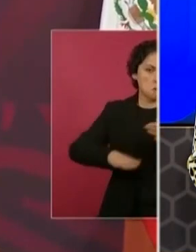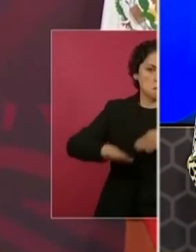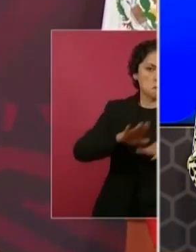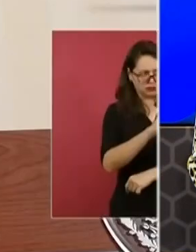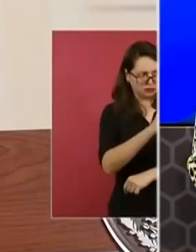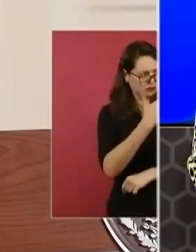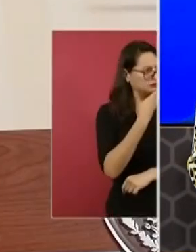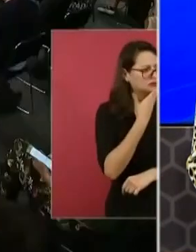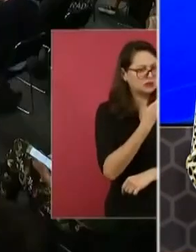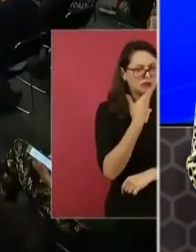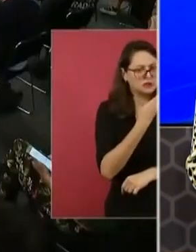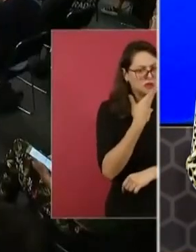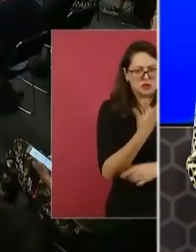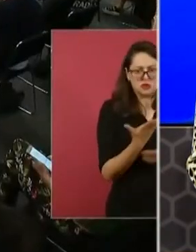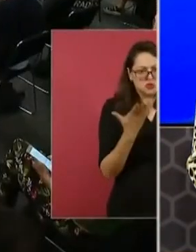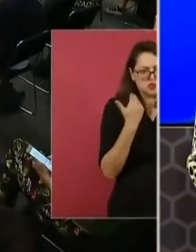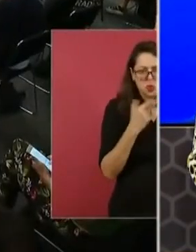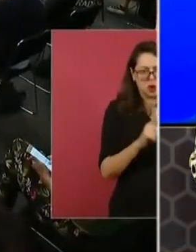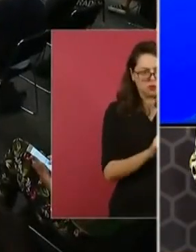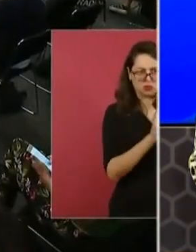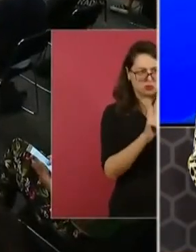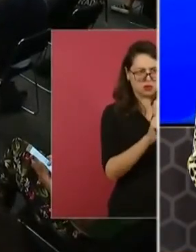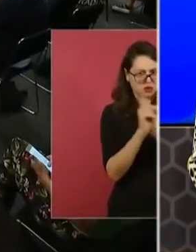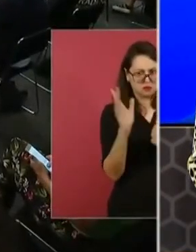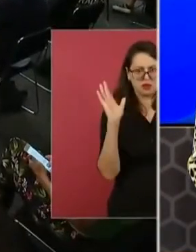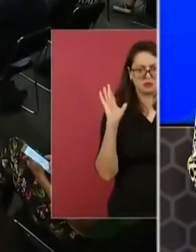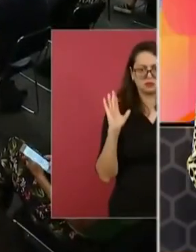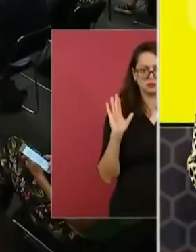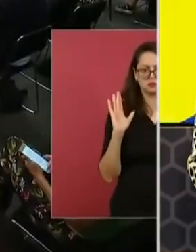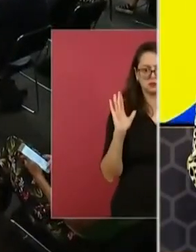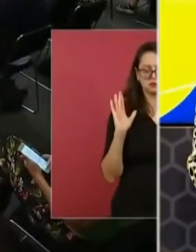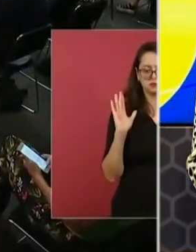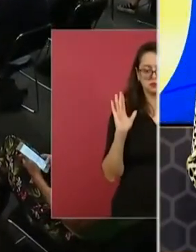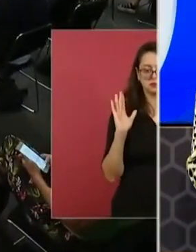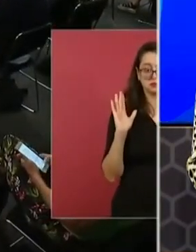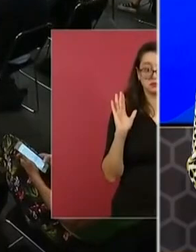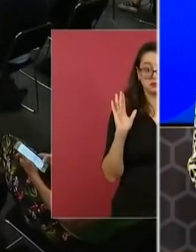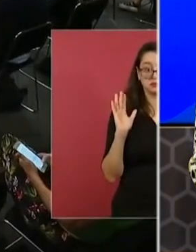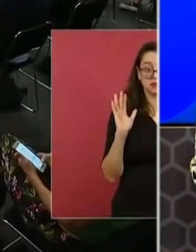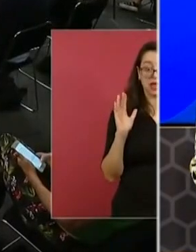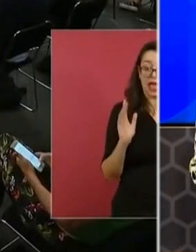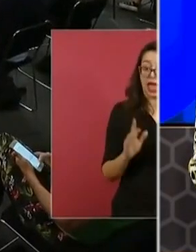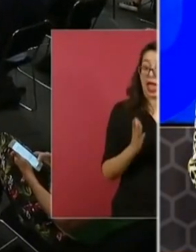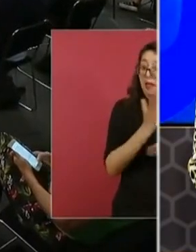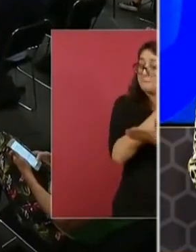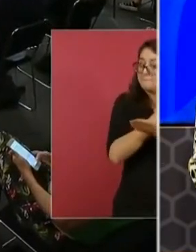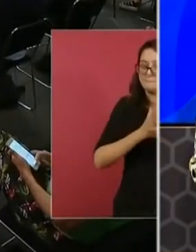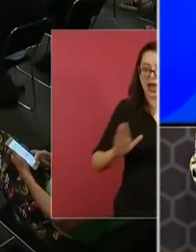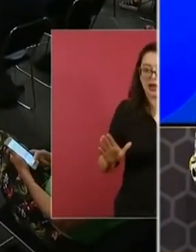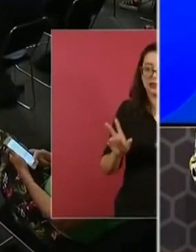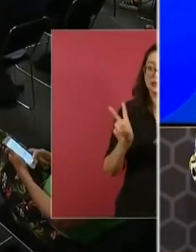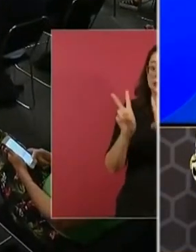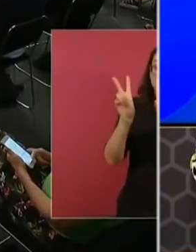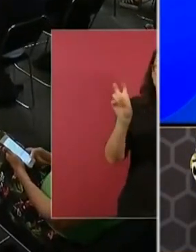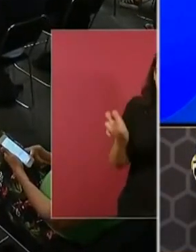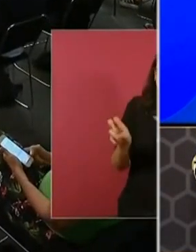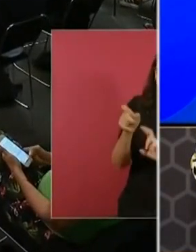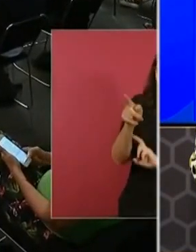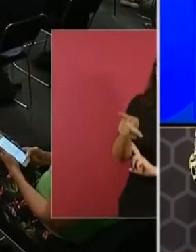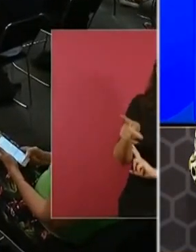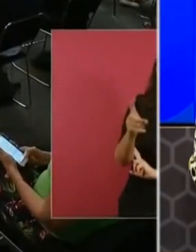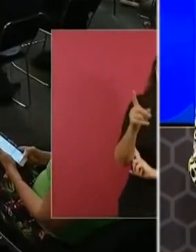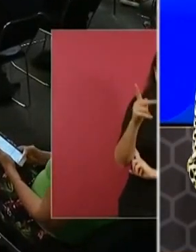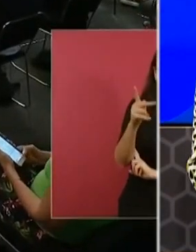información. Cuando se obtenga la información, la buscaremos porque nos interesa a nosotros también, por supuesto, conocer cuál es la